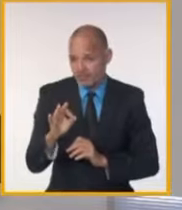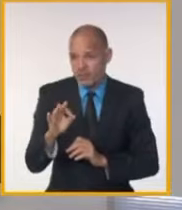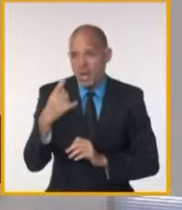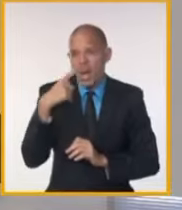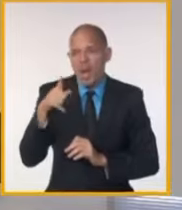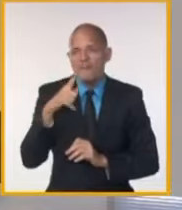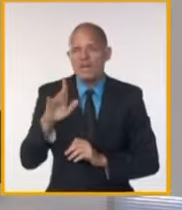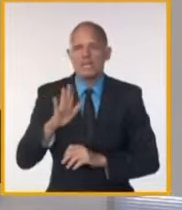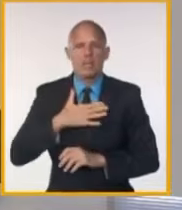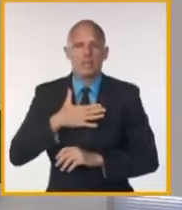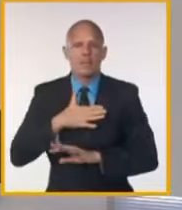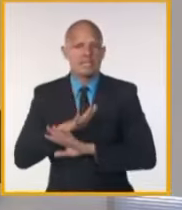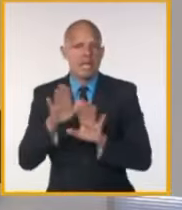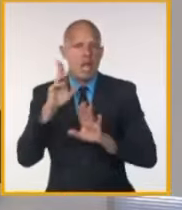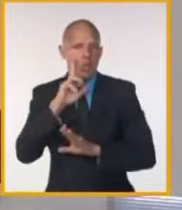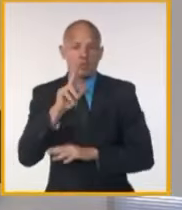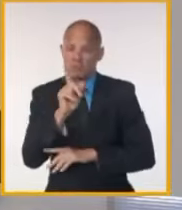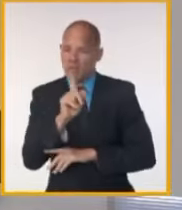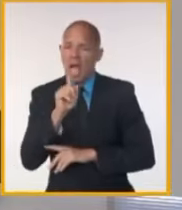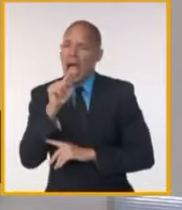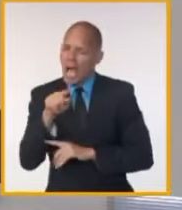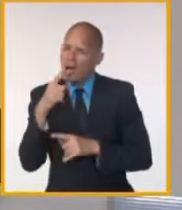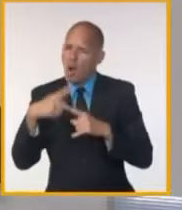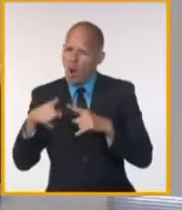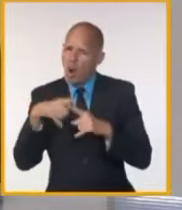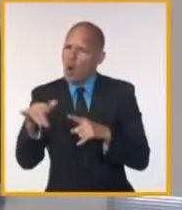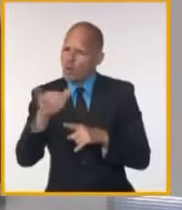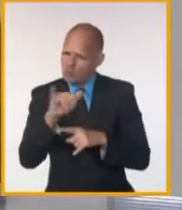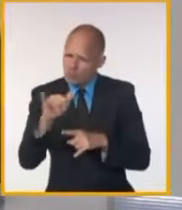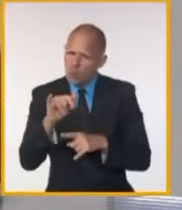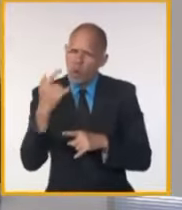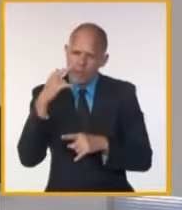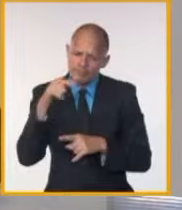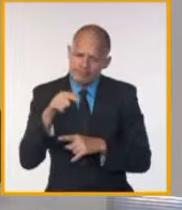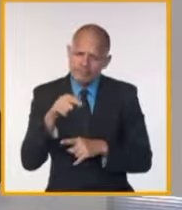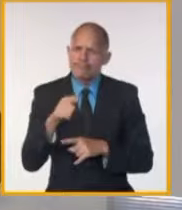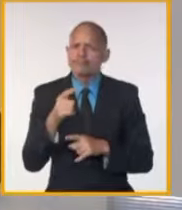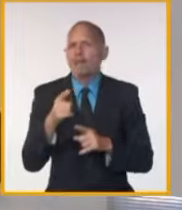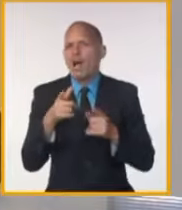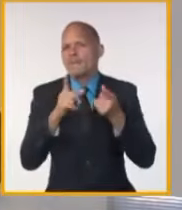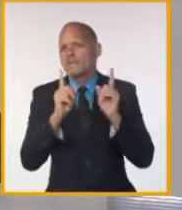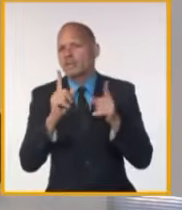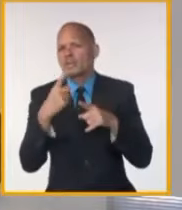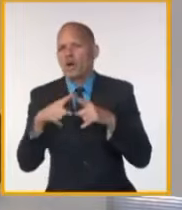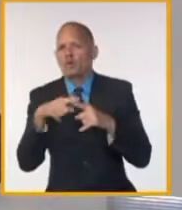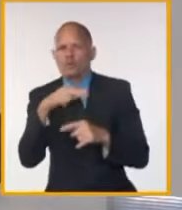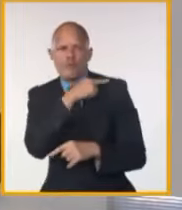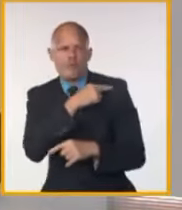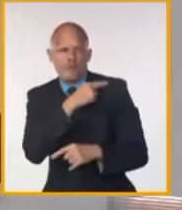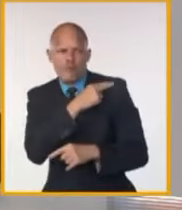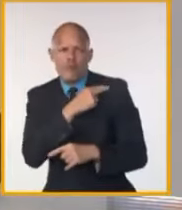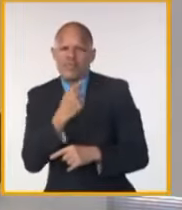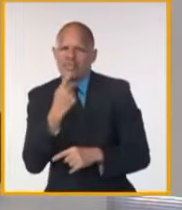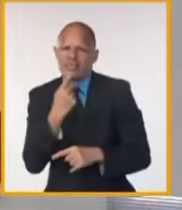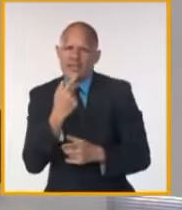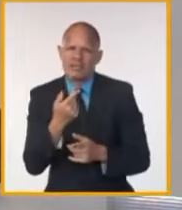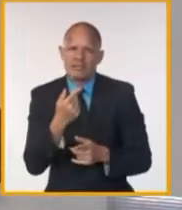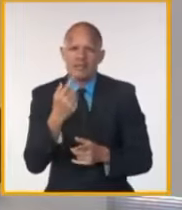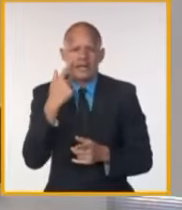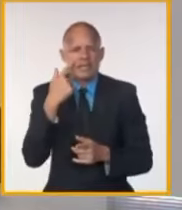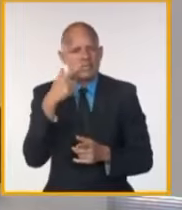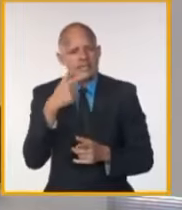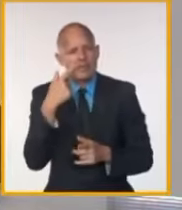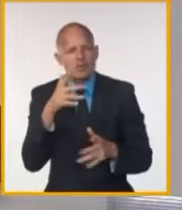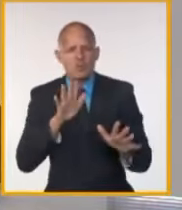PT ahí participan otras fuerzas aladas que por decirlo de la manera más decente y educada han diluido